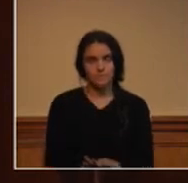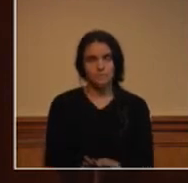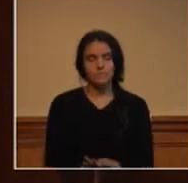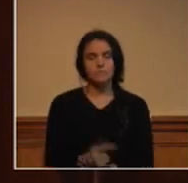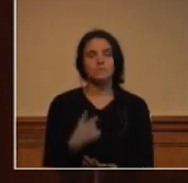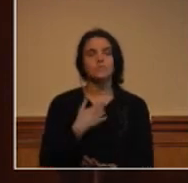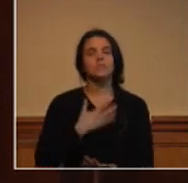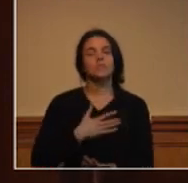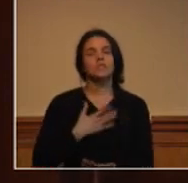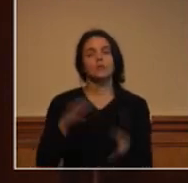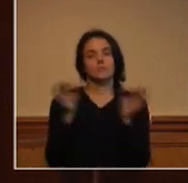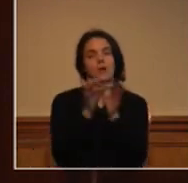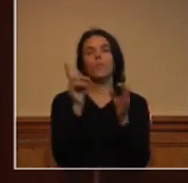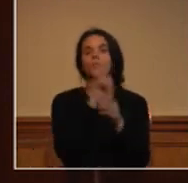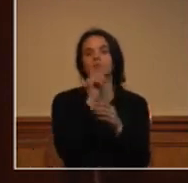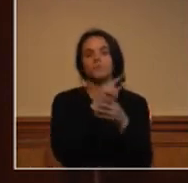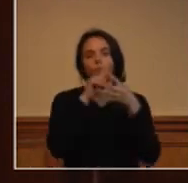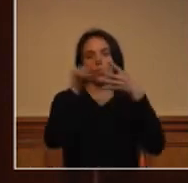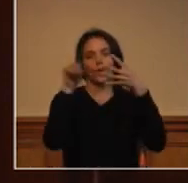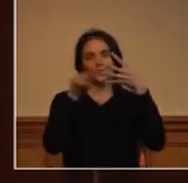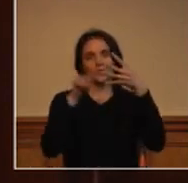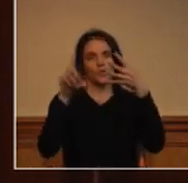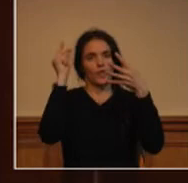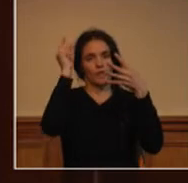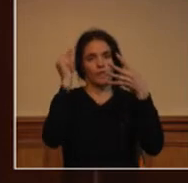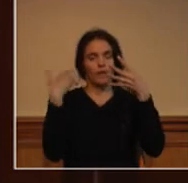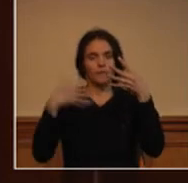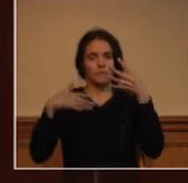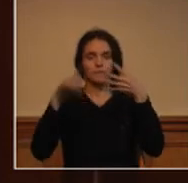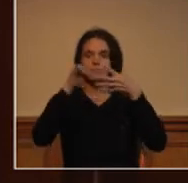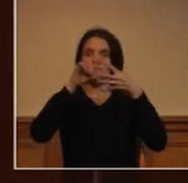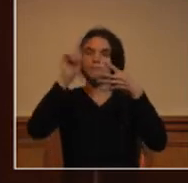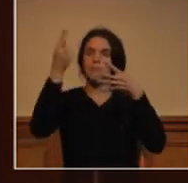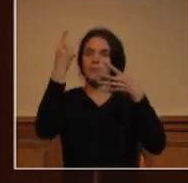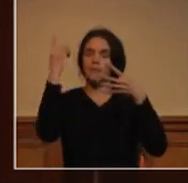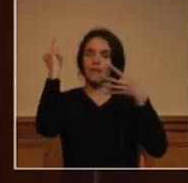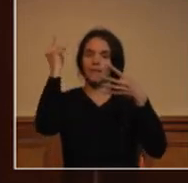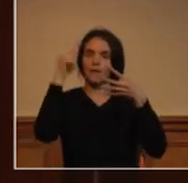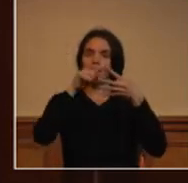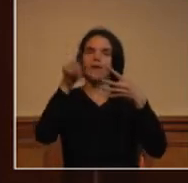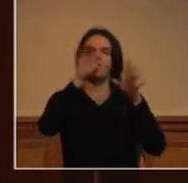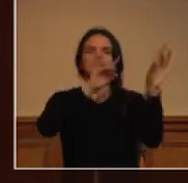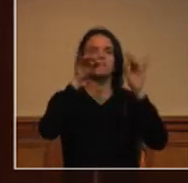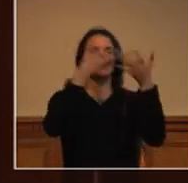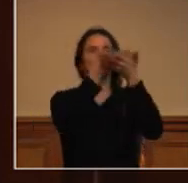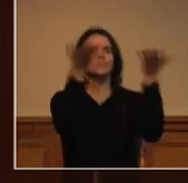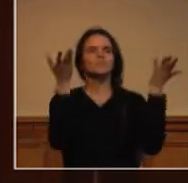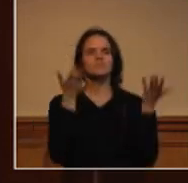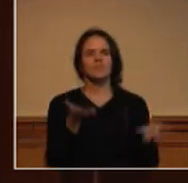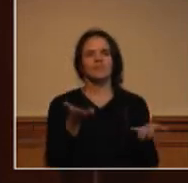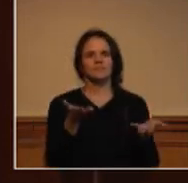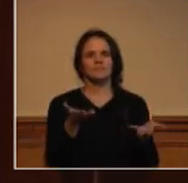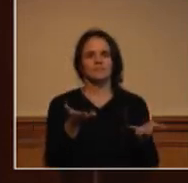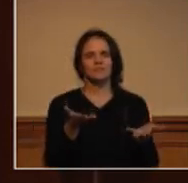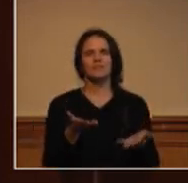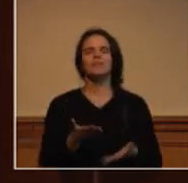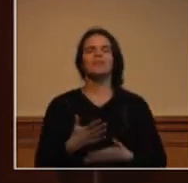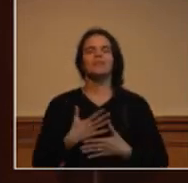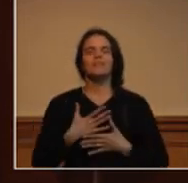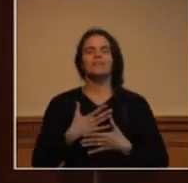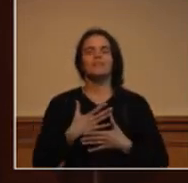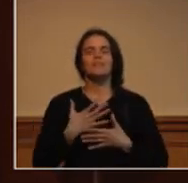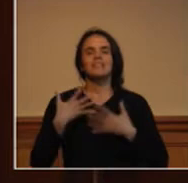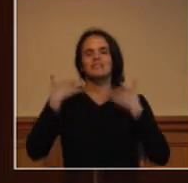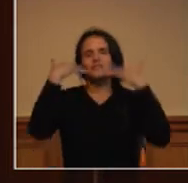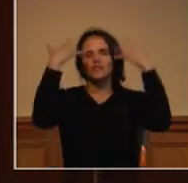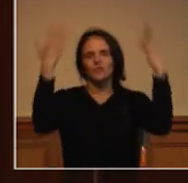dejando 4 ideas para ustedes. La primera idea es invitarlos a que disfruten la cualidad inclusiva de